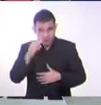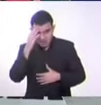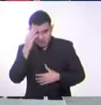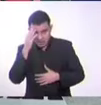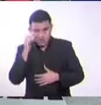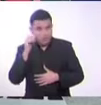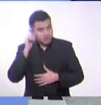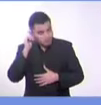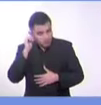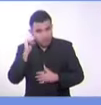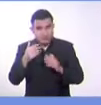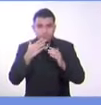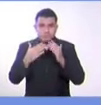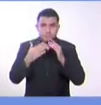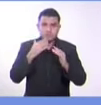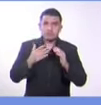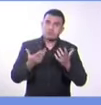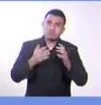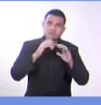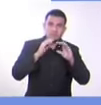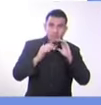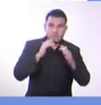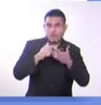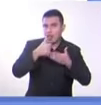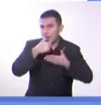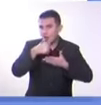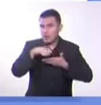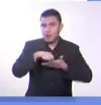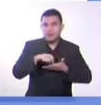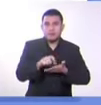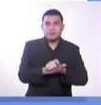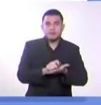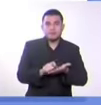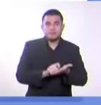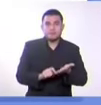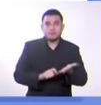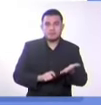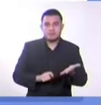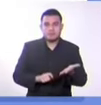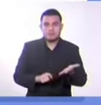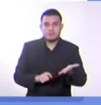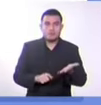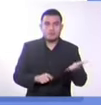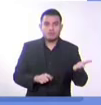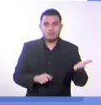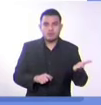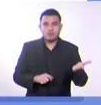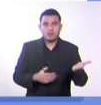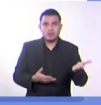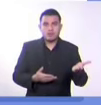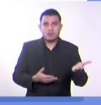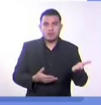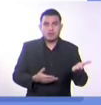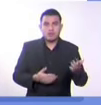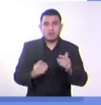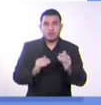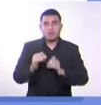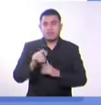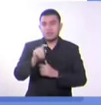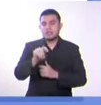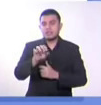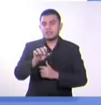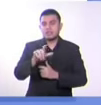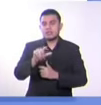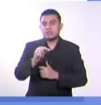de que se comunicaban a través de cartas. ¡Ay! Y a través de telegramas. ¿De telegramas?